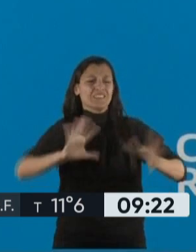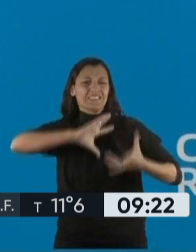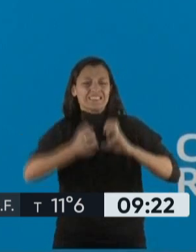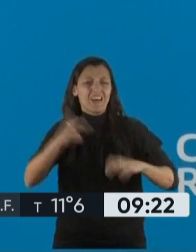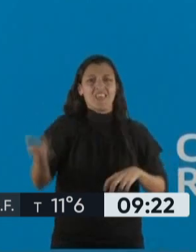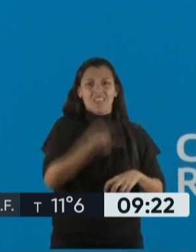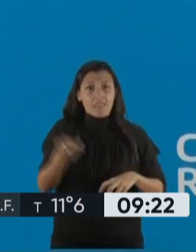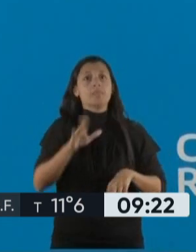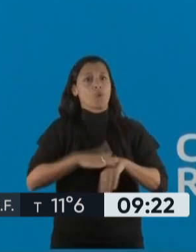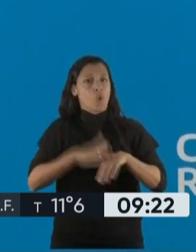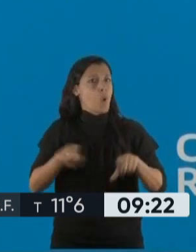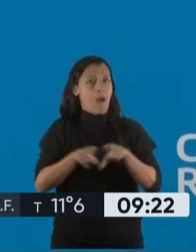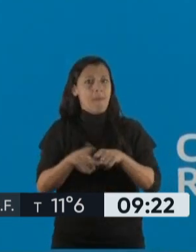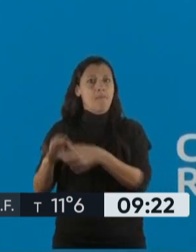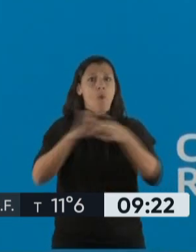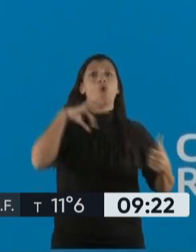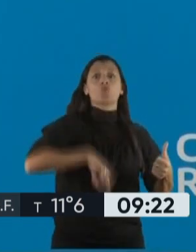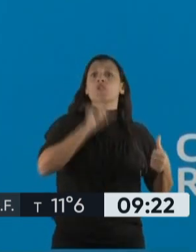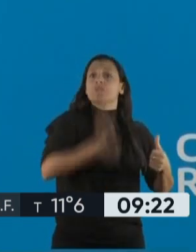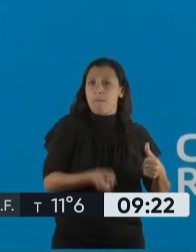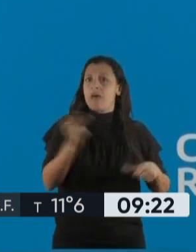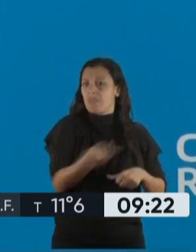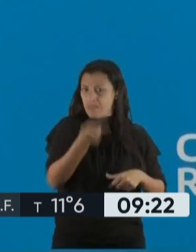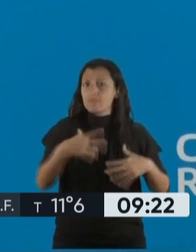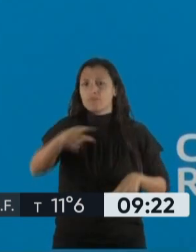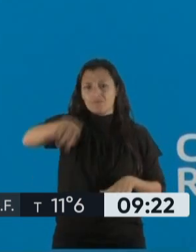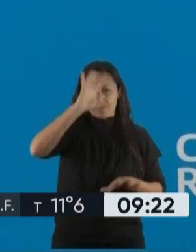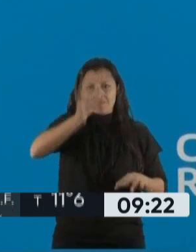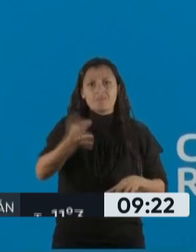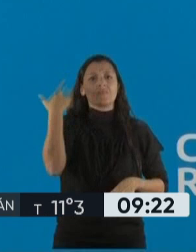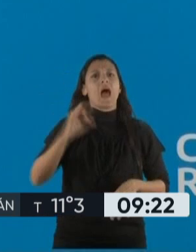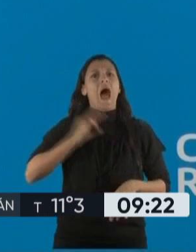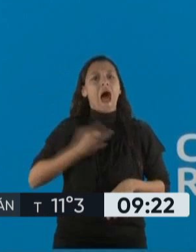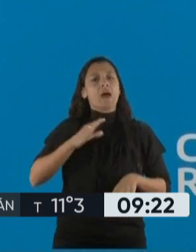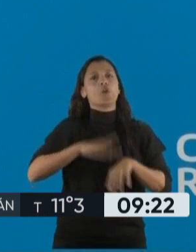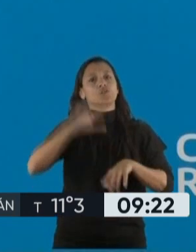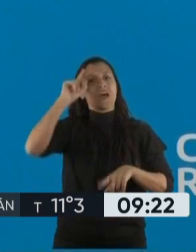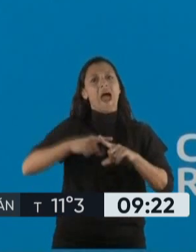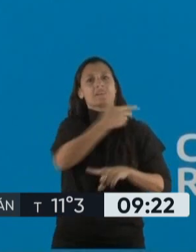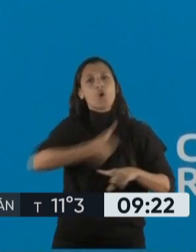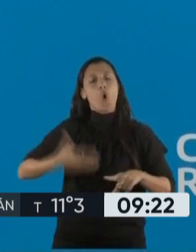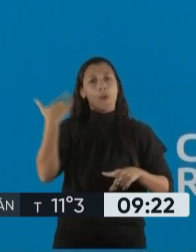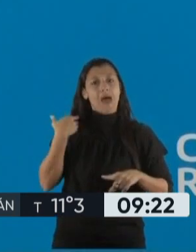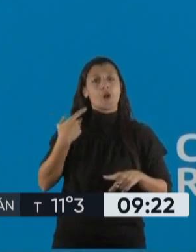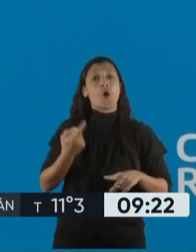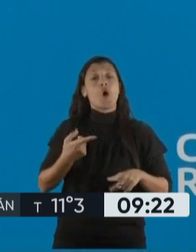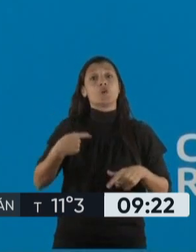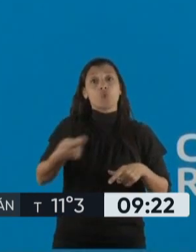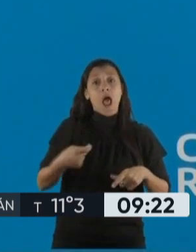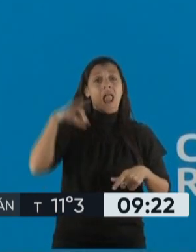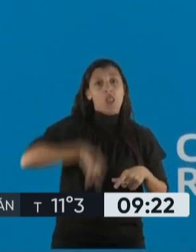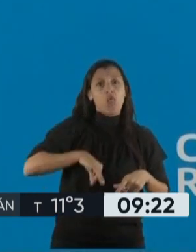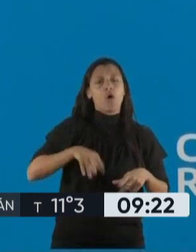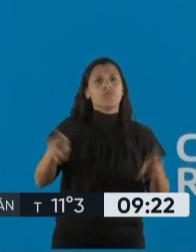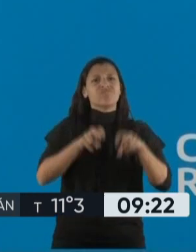igual que el salario de todos los trabajadores. Ustedes recuerden que durante los años del macrismo el salario perdió casi 20 puntos de poder adquisitivo y